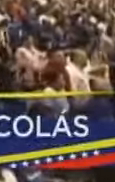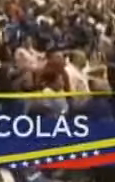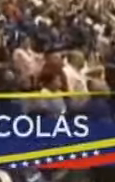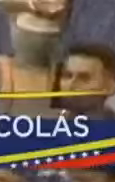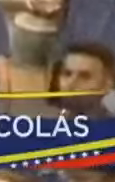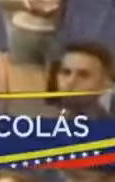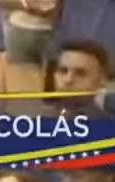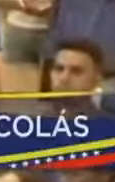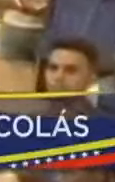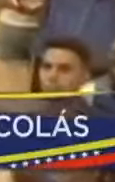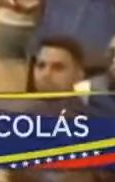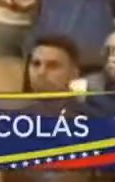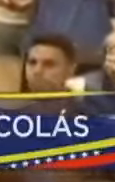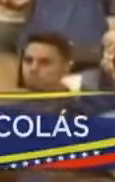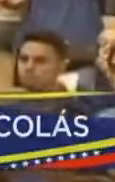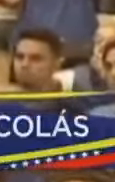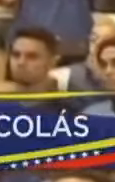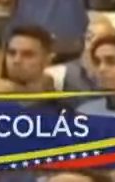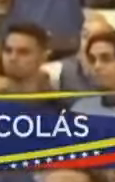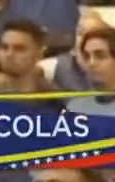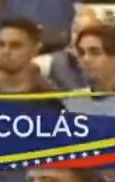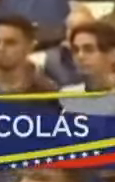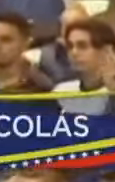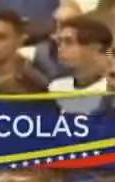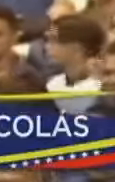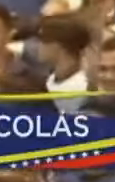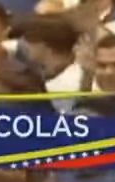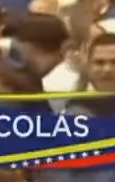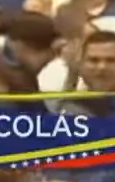Ustedes como que están tomando jugo verde.